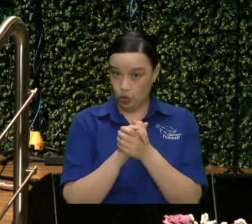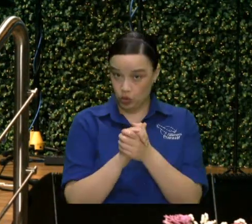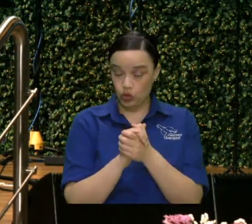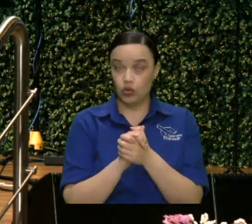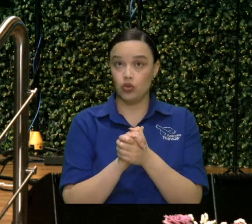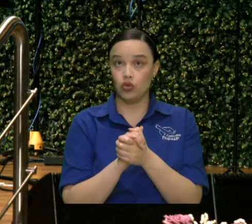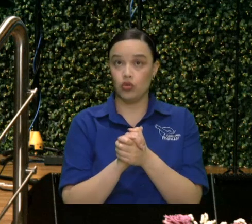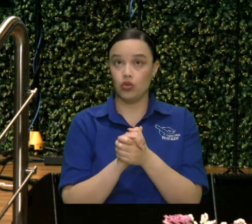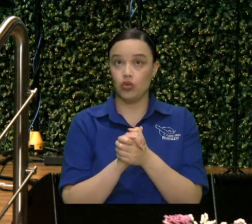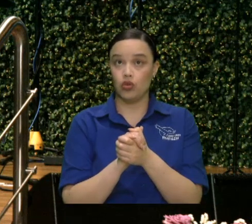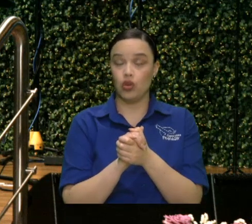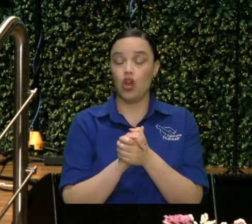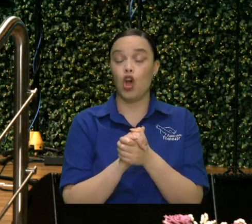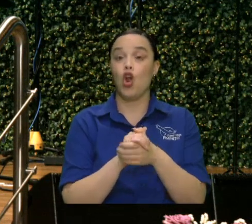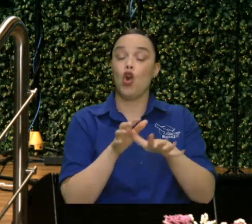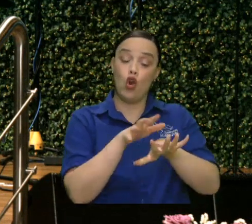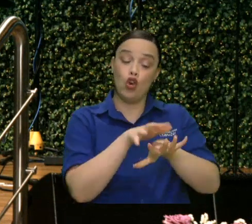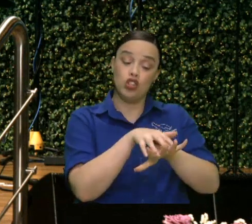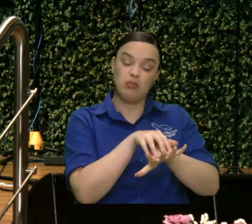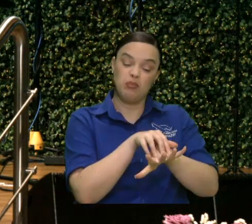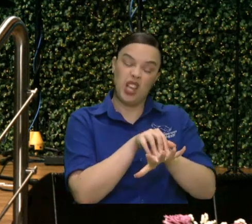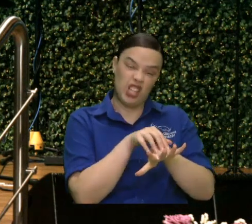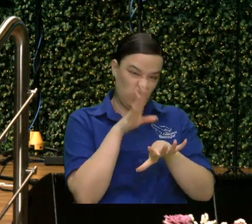le huelen frito los pies